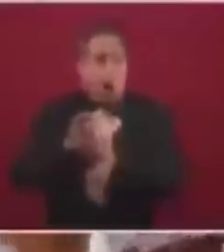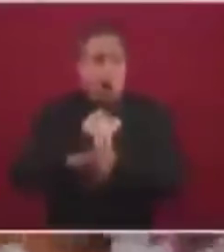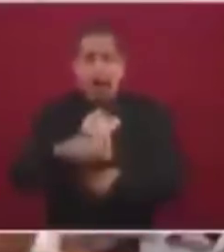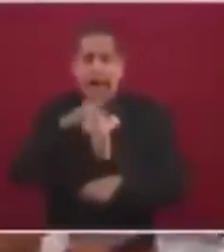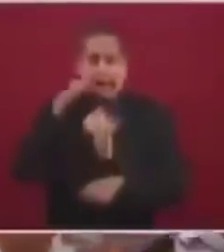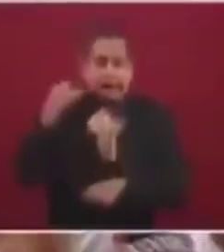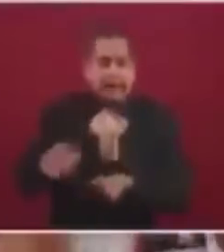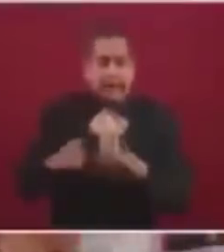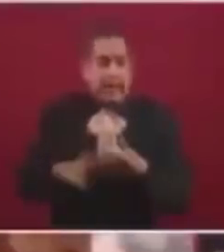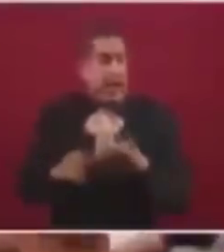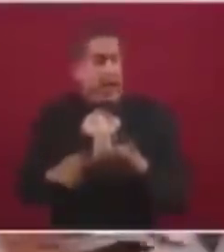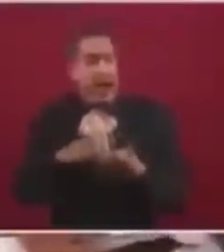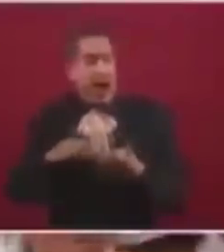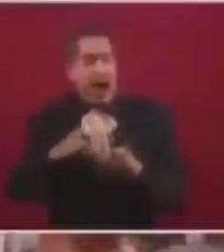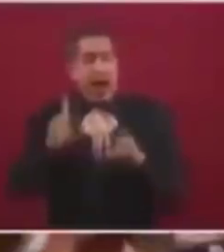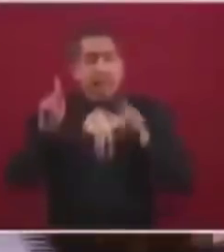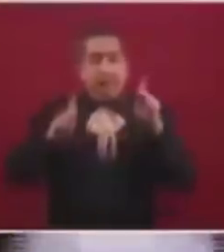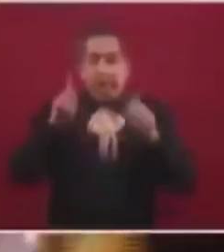¡Colombia! ¡Colombia!